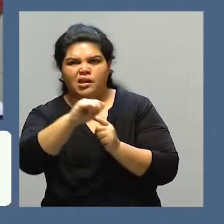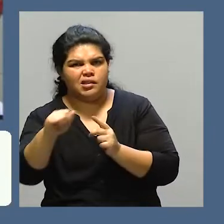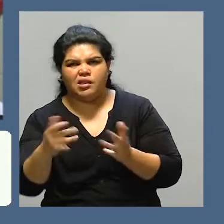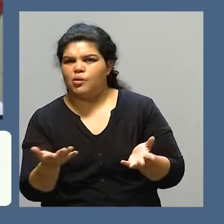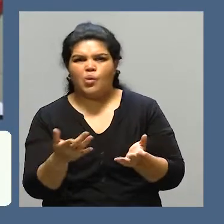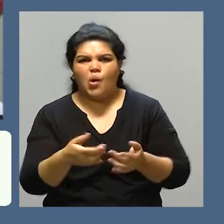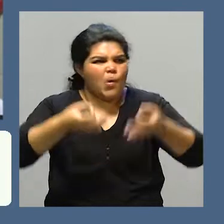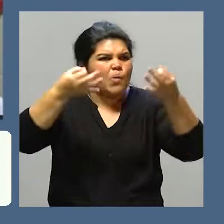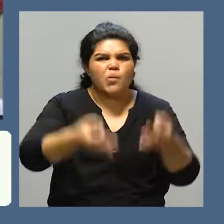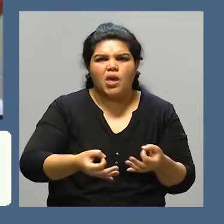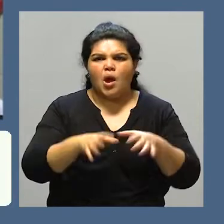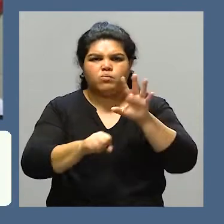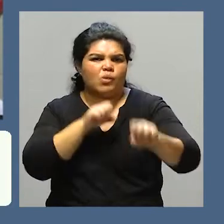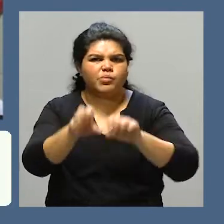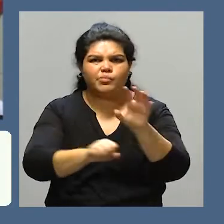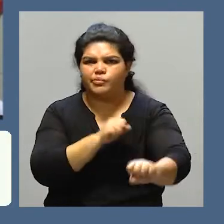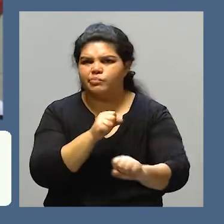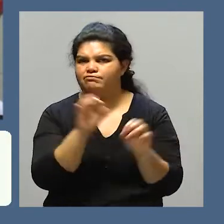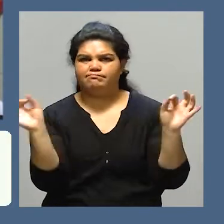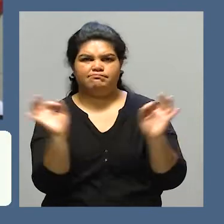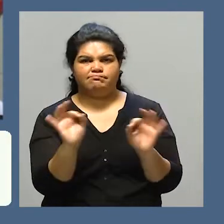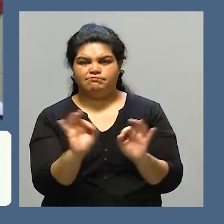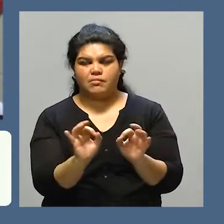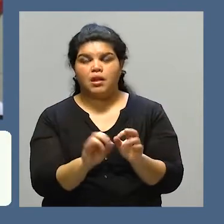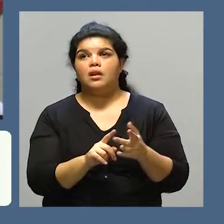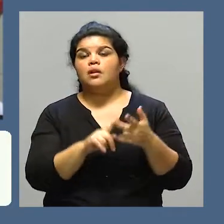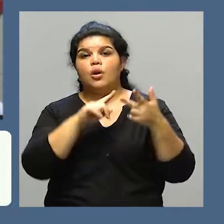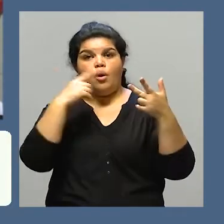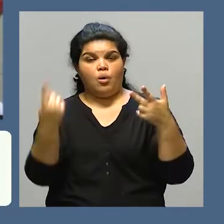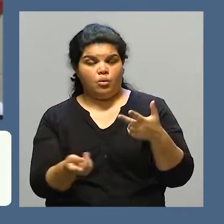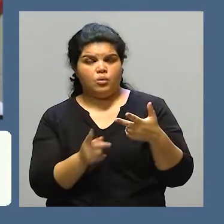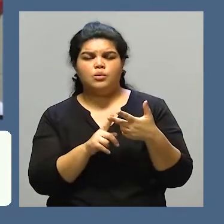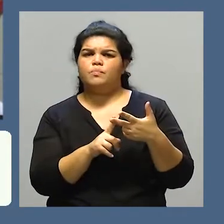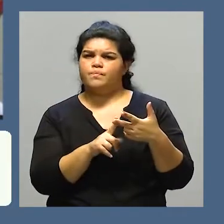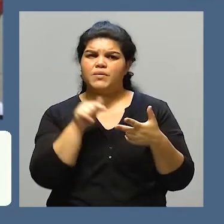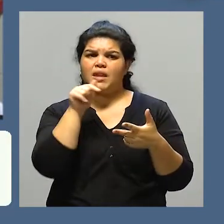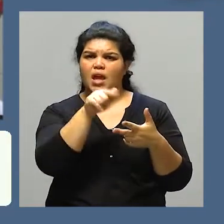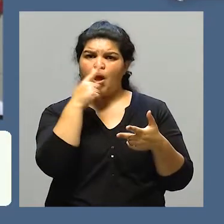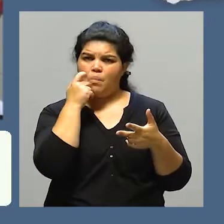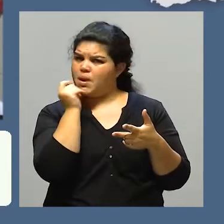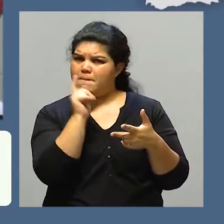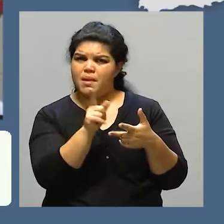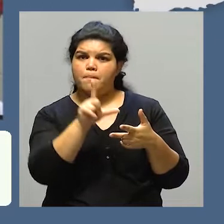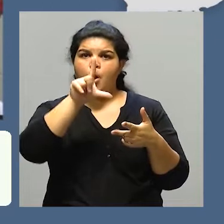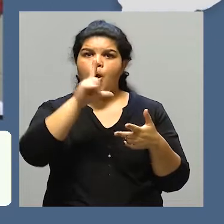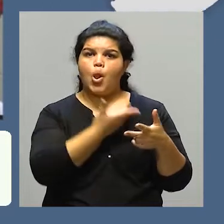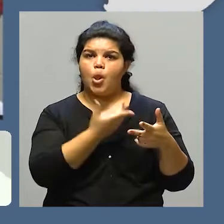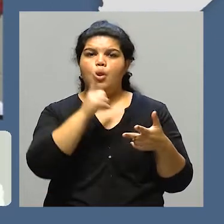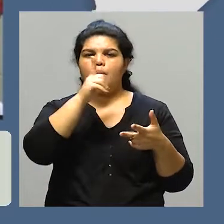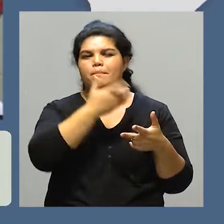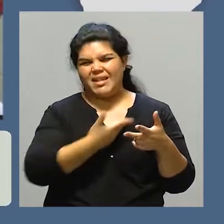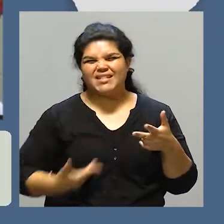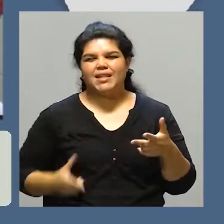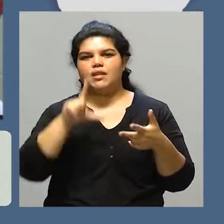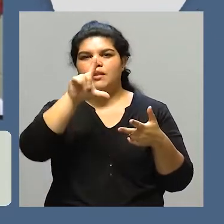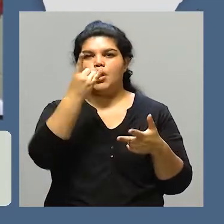durante un tiempo importante de esta campaña se ha perfilado un poco la polarización entre las dos grandes